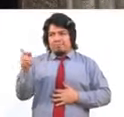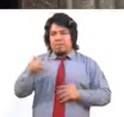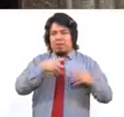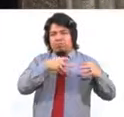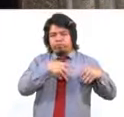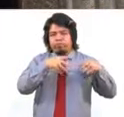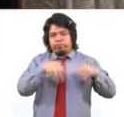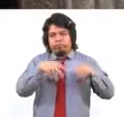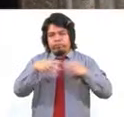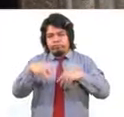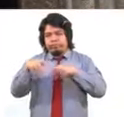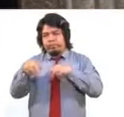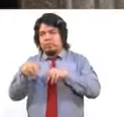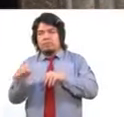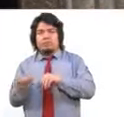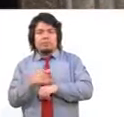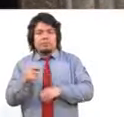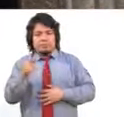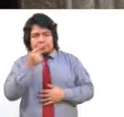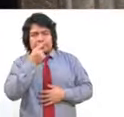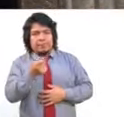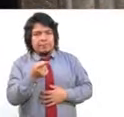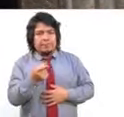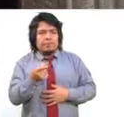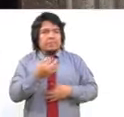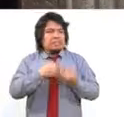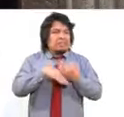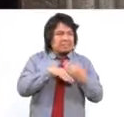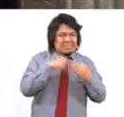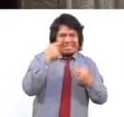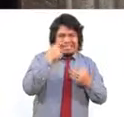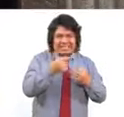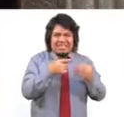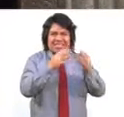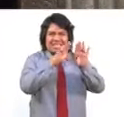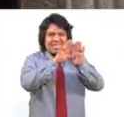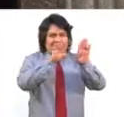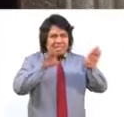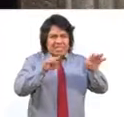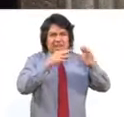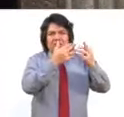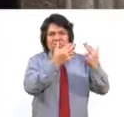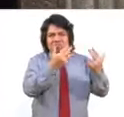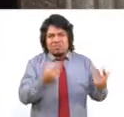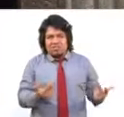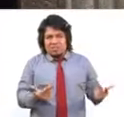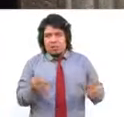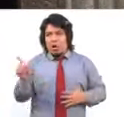De alguna manera también los destrozos que ocasionaron en Ciudad Universitaria